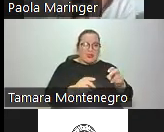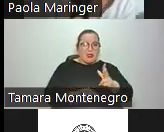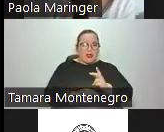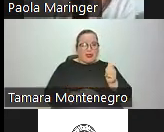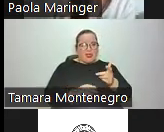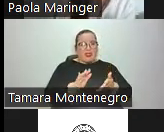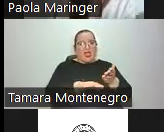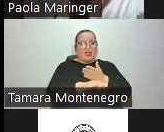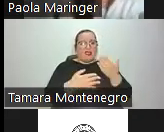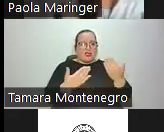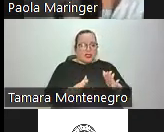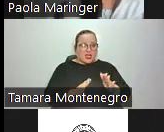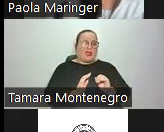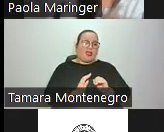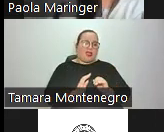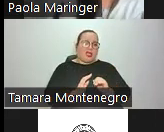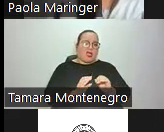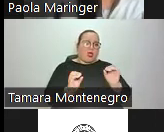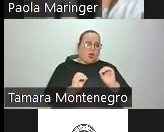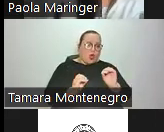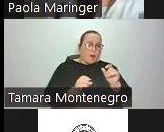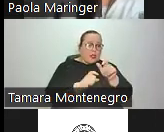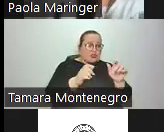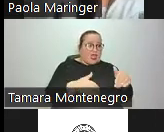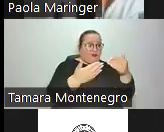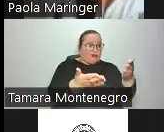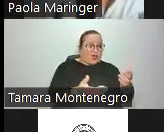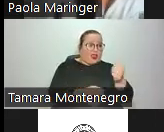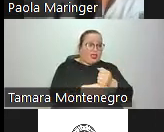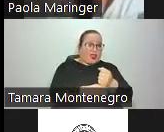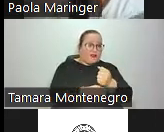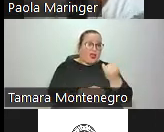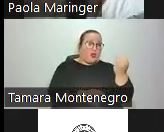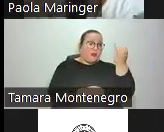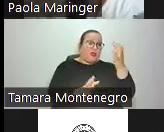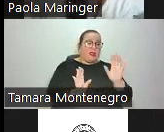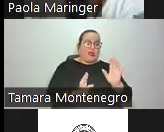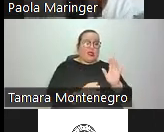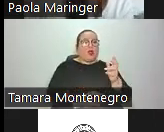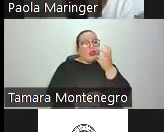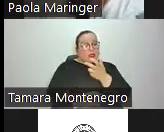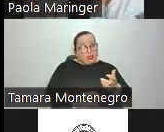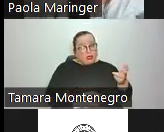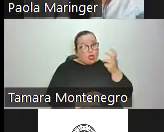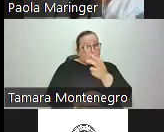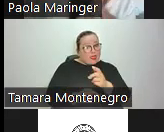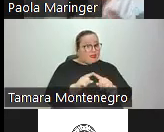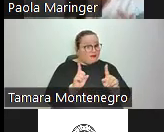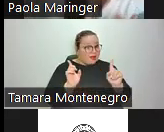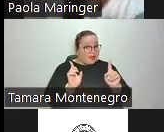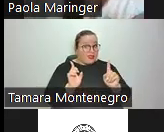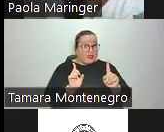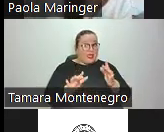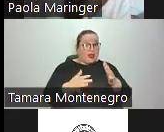internos o que pueden ser clientes externos si he sido independiente. O tener un idioma que me